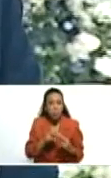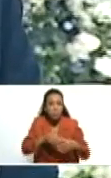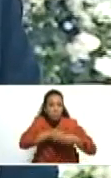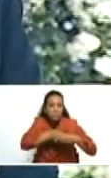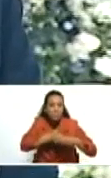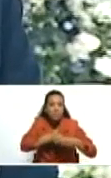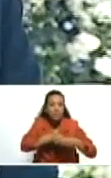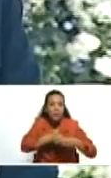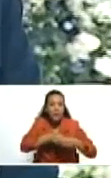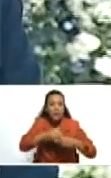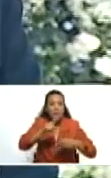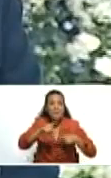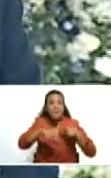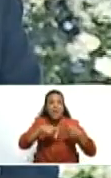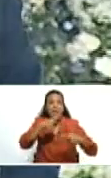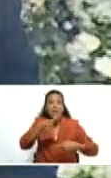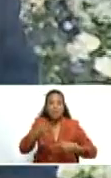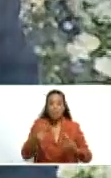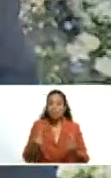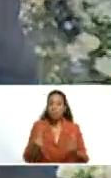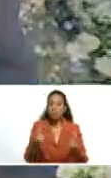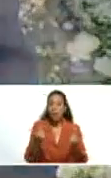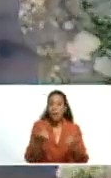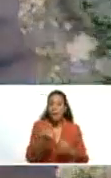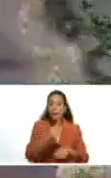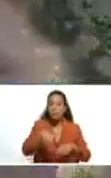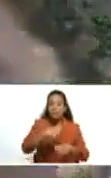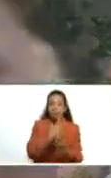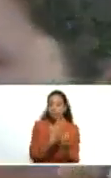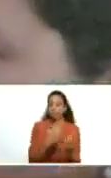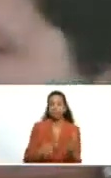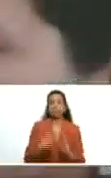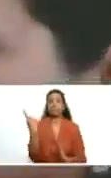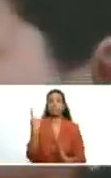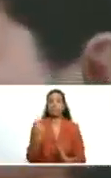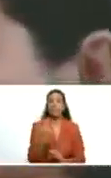y pasaron en un chasquido 24 años.